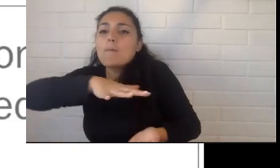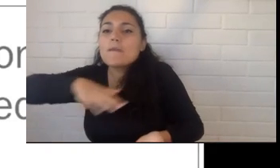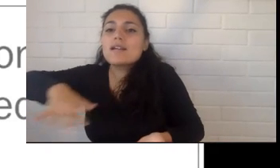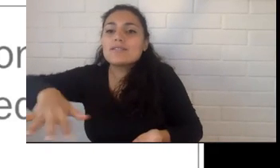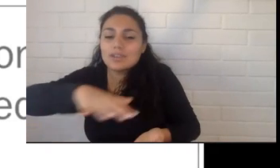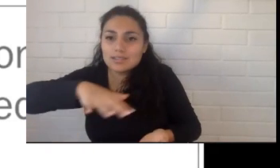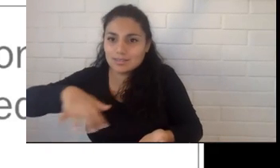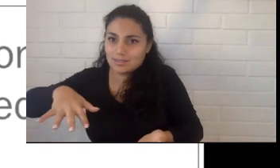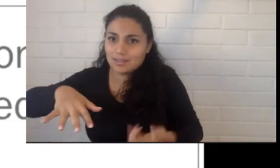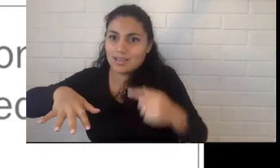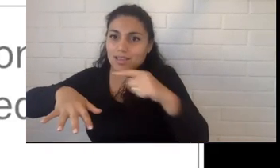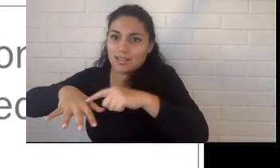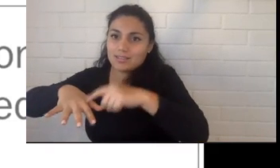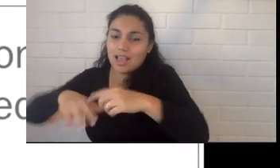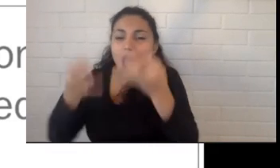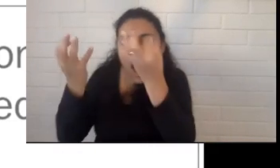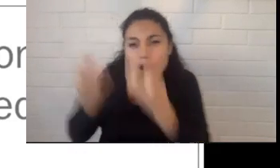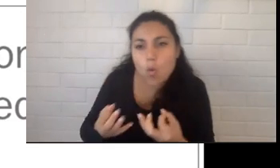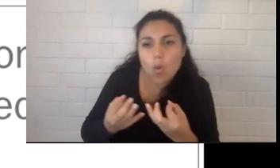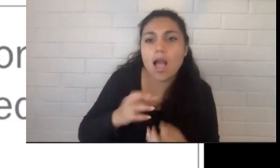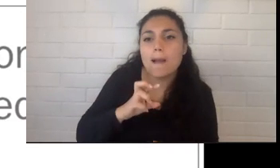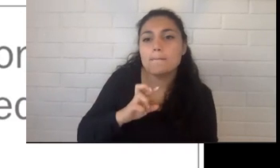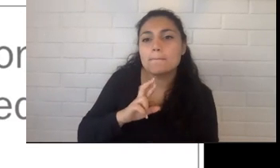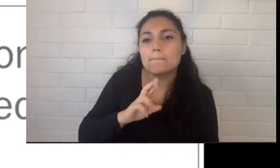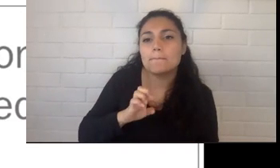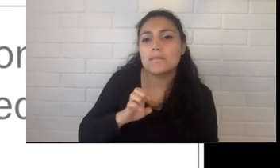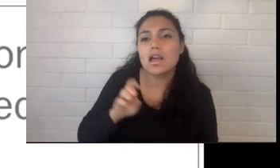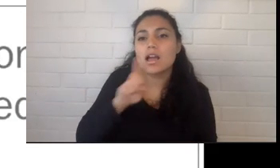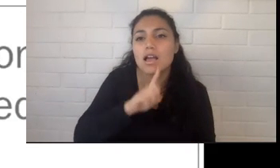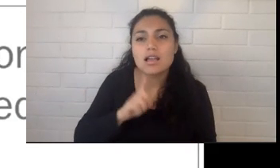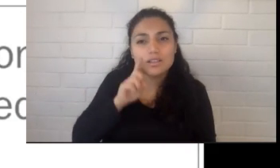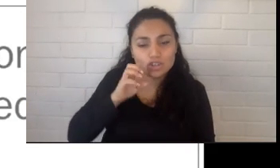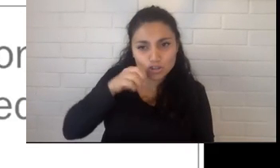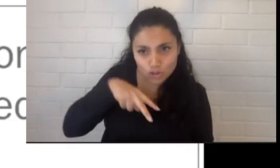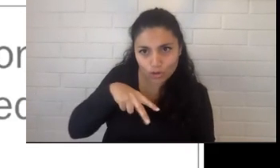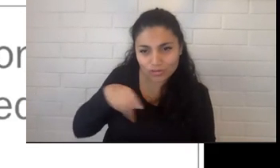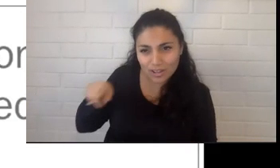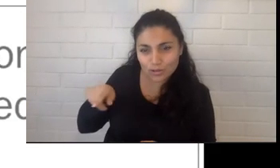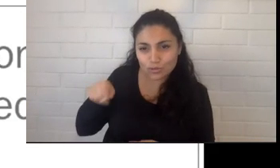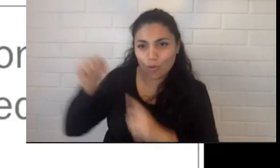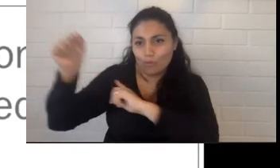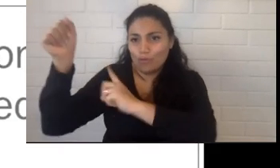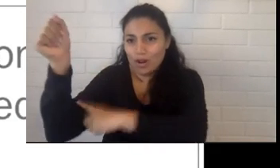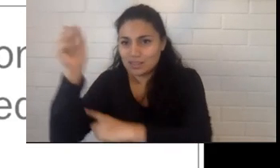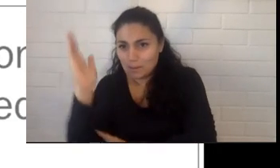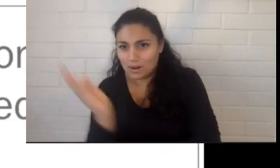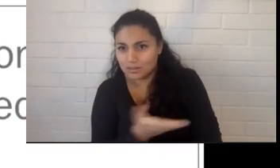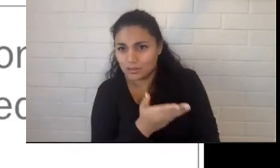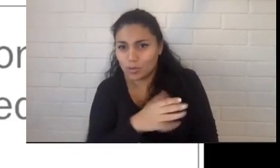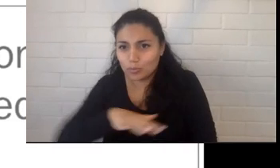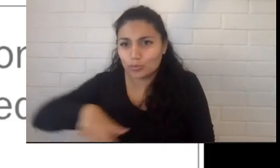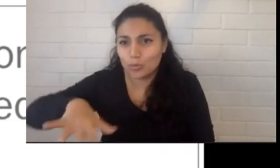la definición de cómo se calcula la presión, que va a ser fuerza partido por superficie y se mide en pascales. Entonces, pudiésemos llegar a